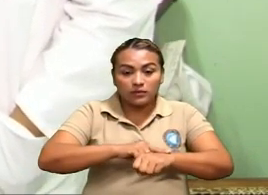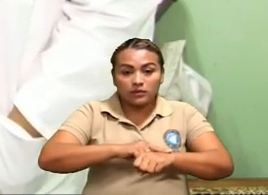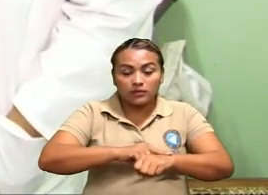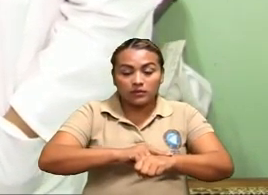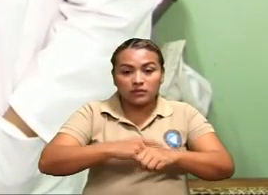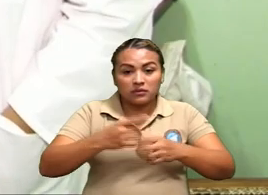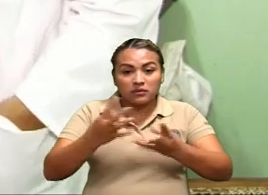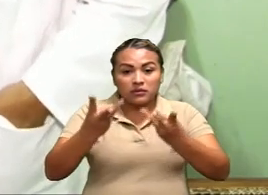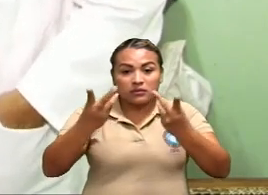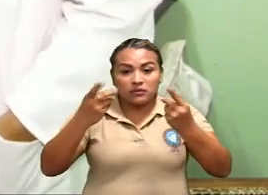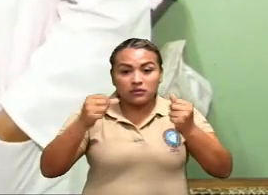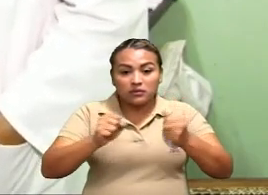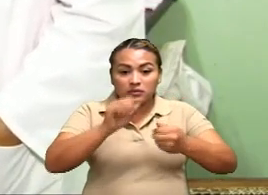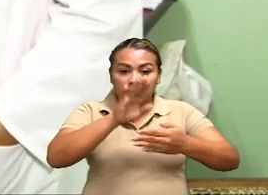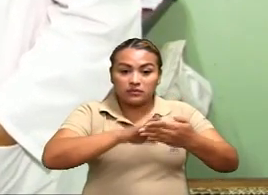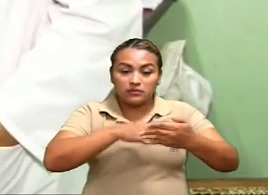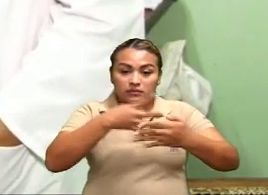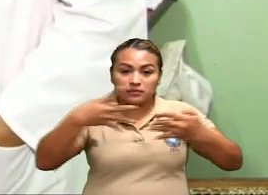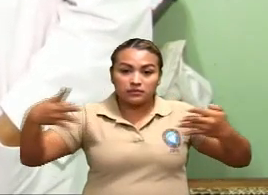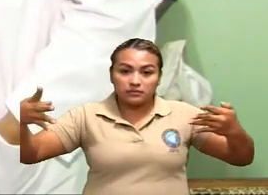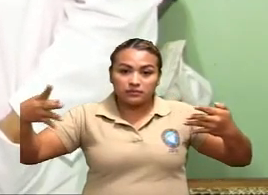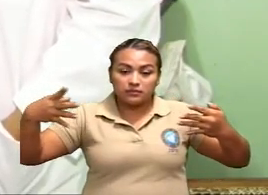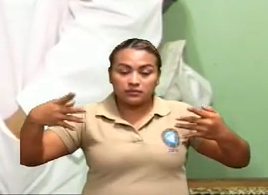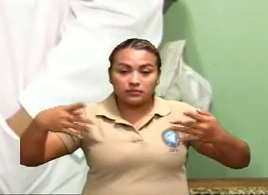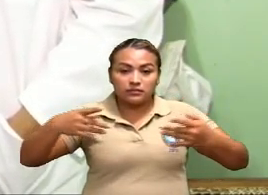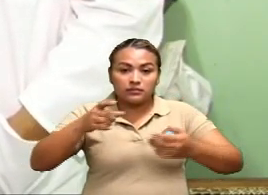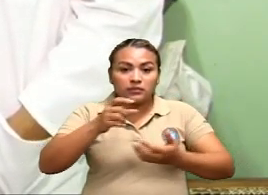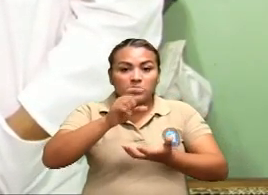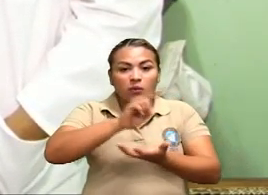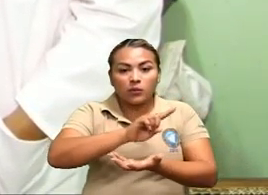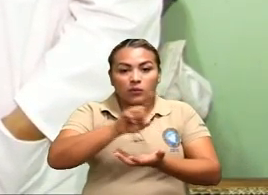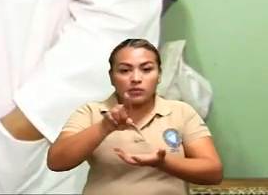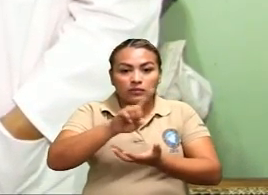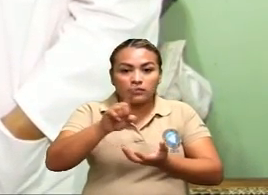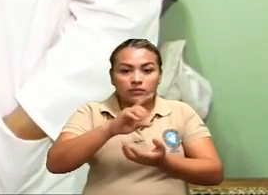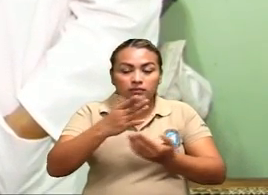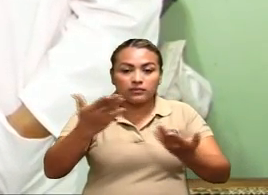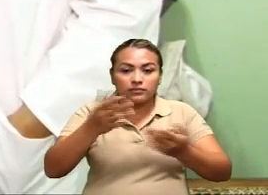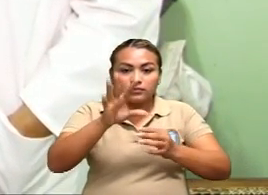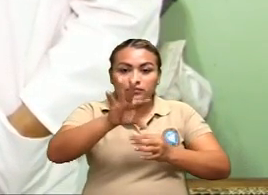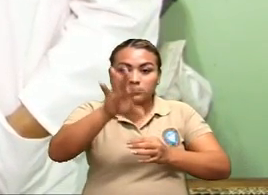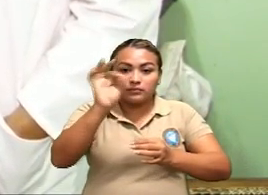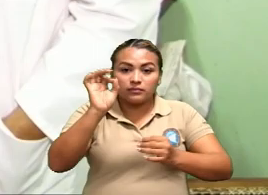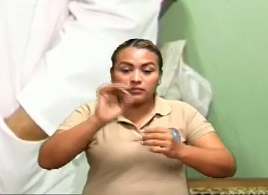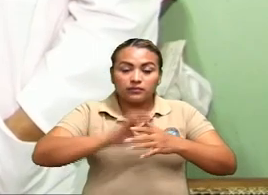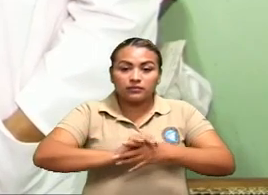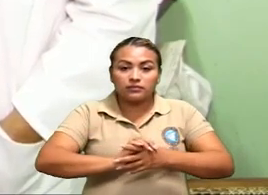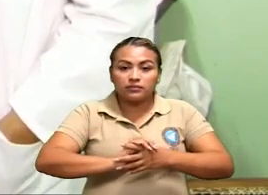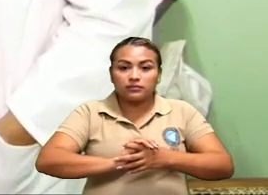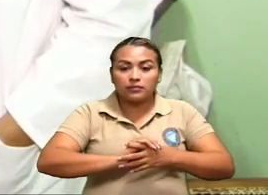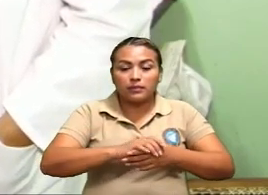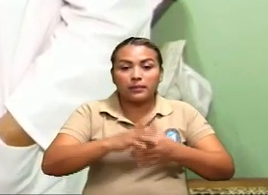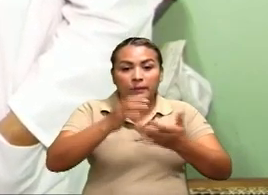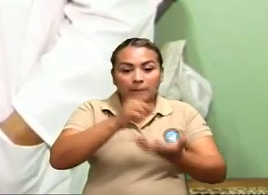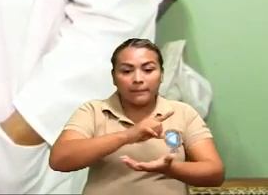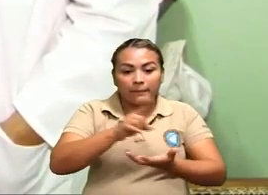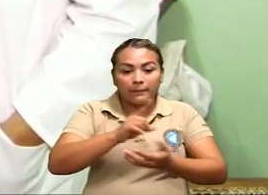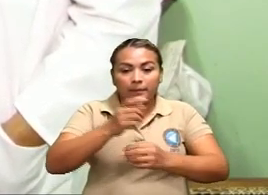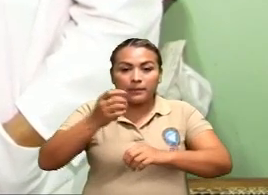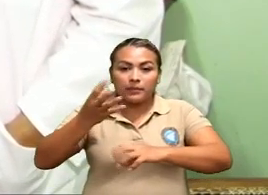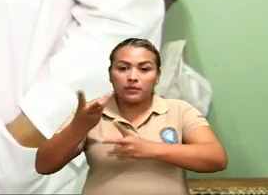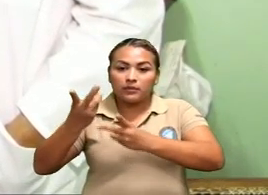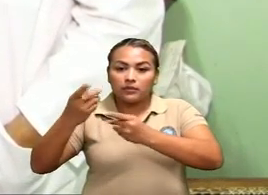natural, en el índice de masa corporal, ¿verdad? Se saca, como le decía, peso-talla, ¿verdad? Haciendo